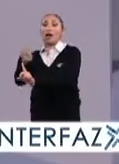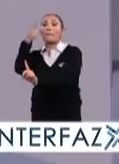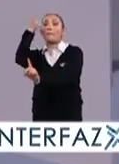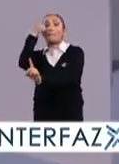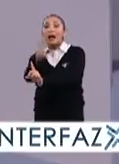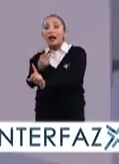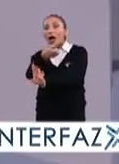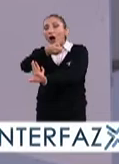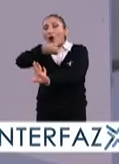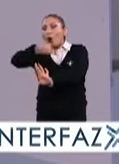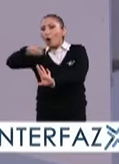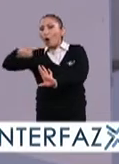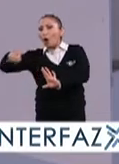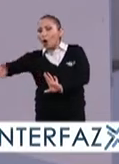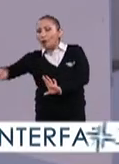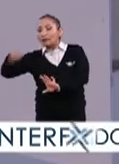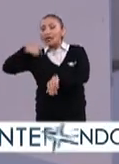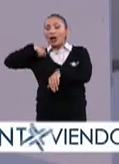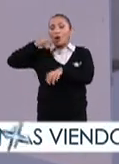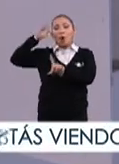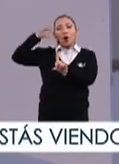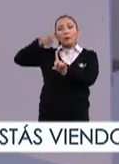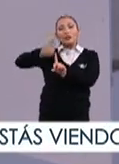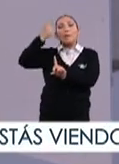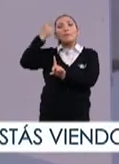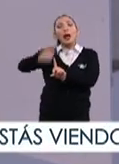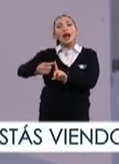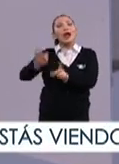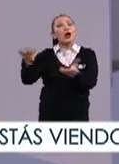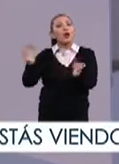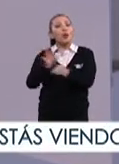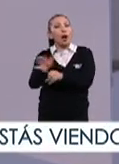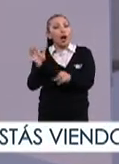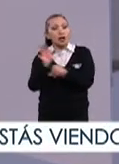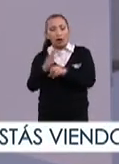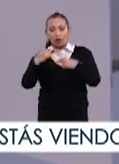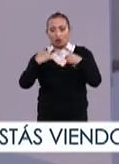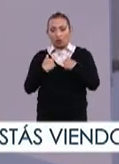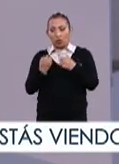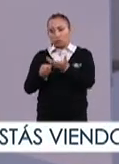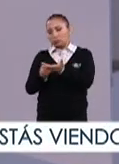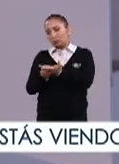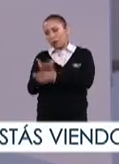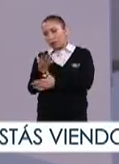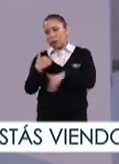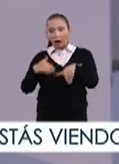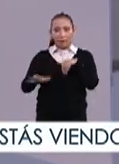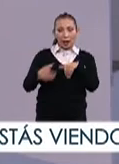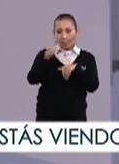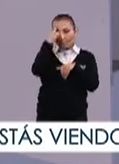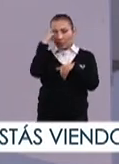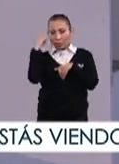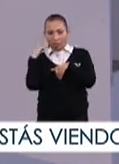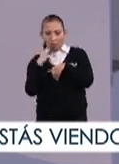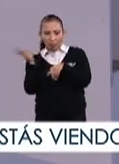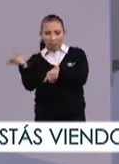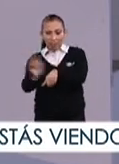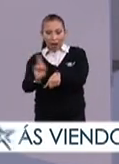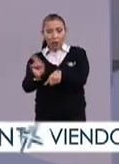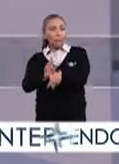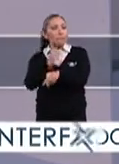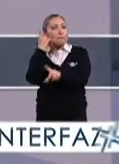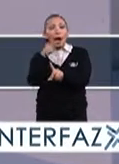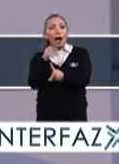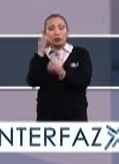ya va a ser estructurada, va a tener un objetivo específico, es decir, bueno, yo salgo a caminar 30 minutos diarios